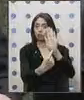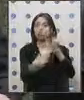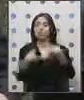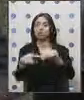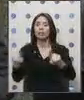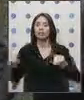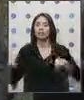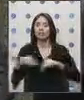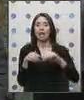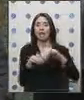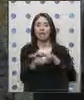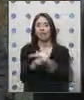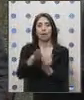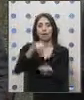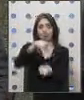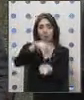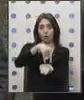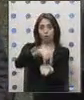sala de acceso al Congreso,